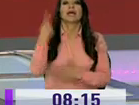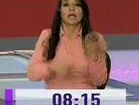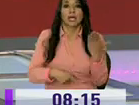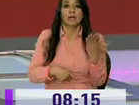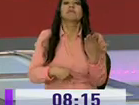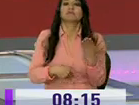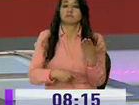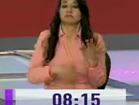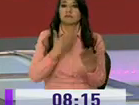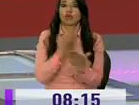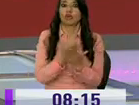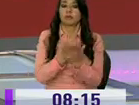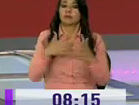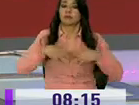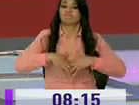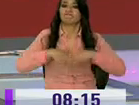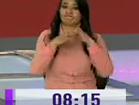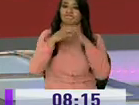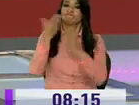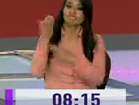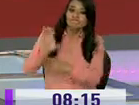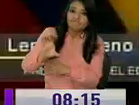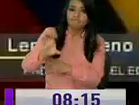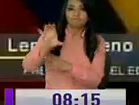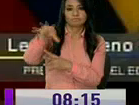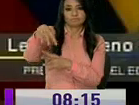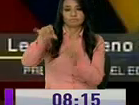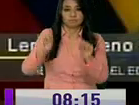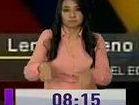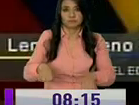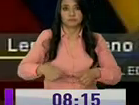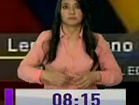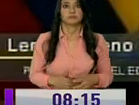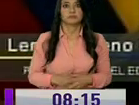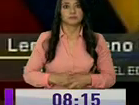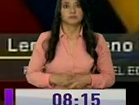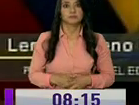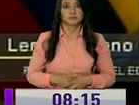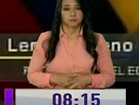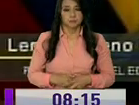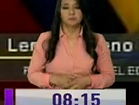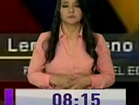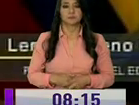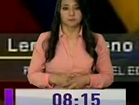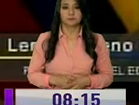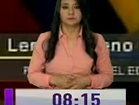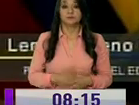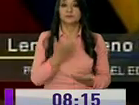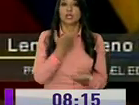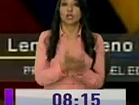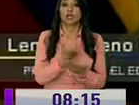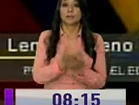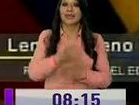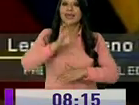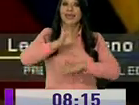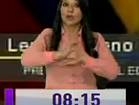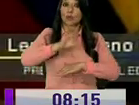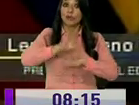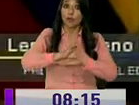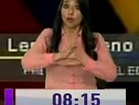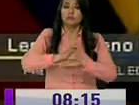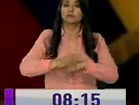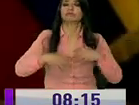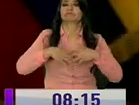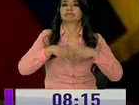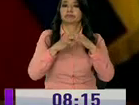paliar, dice, el déficit fiscal. Veamos. Dejar un país mejor. Sincerar la economía del país es el objetivo de